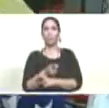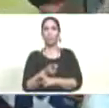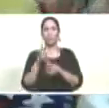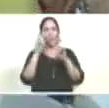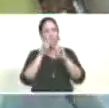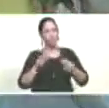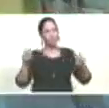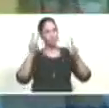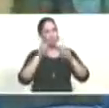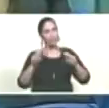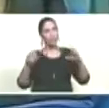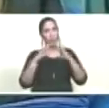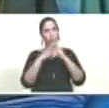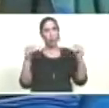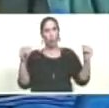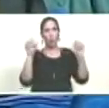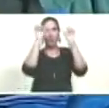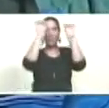revisar todo el sistema agrario,